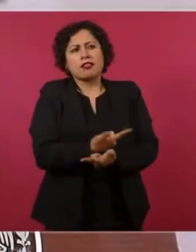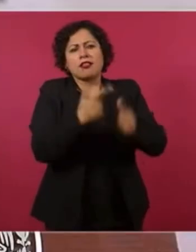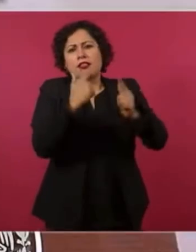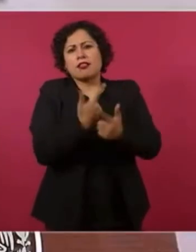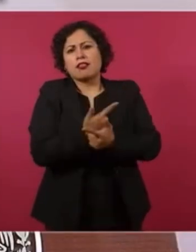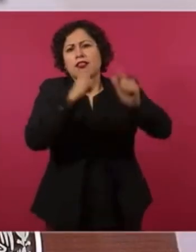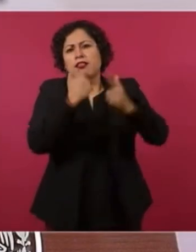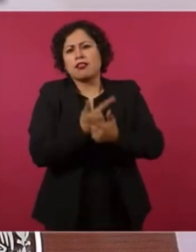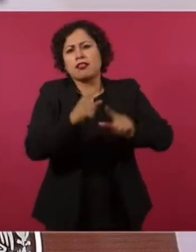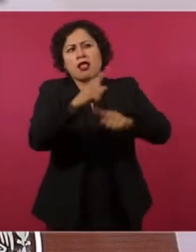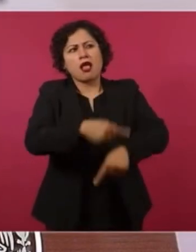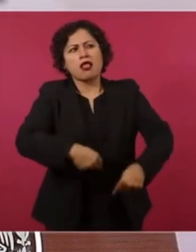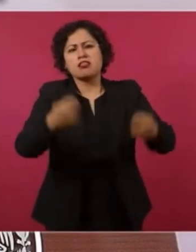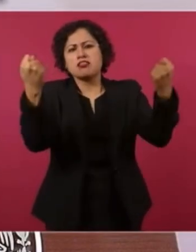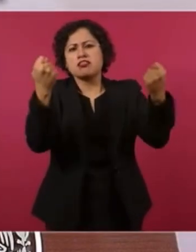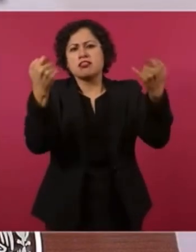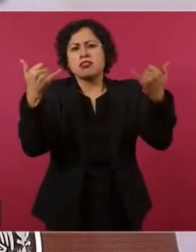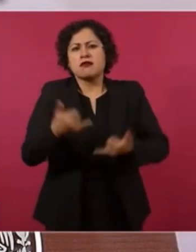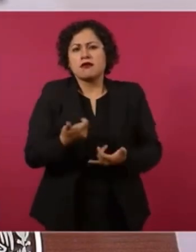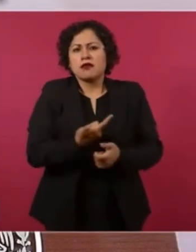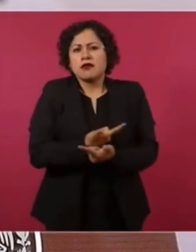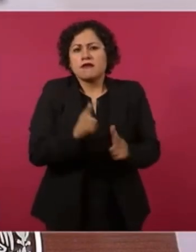eso, no lo tenemos.